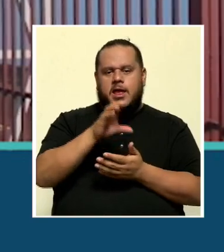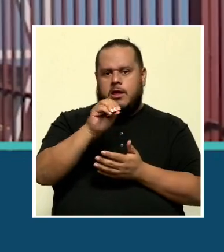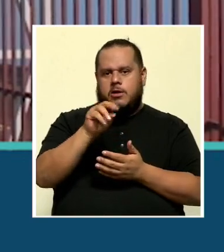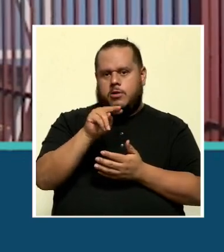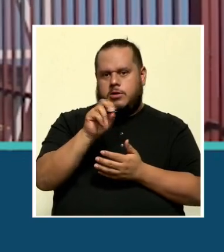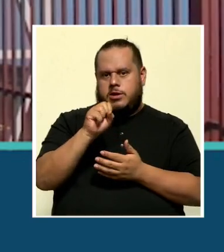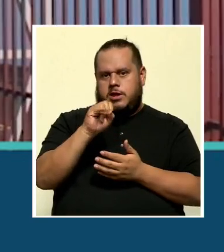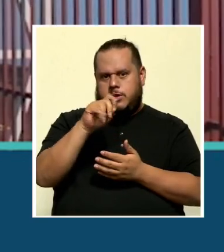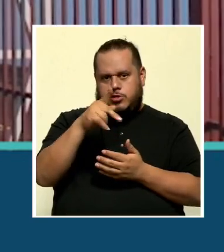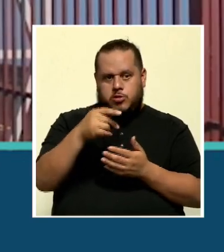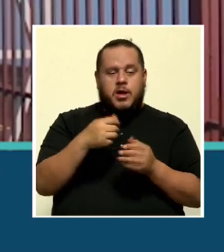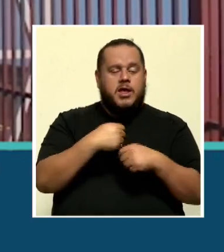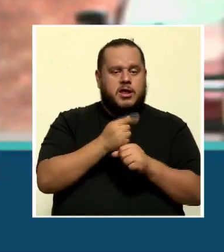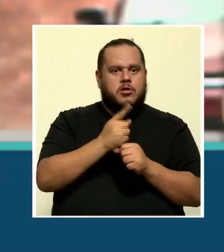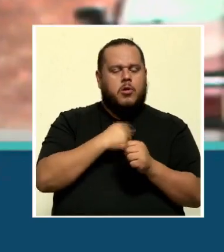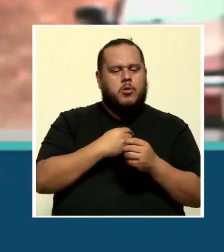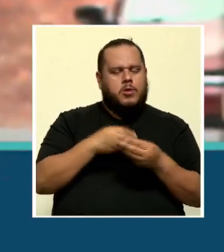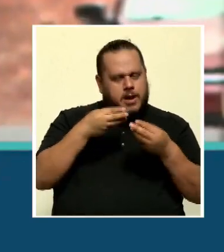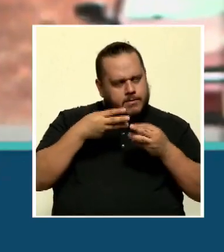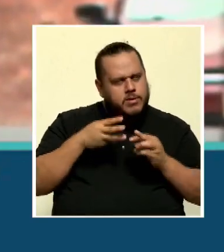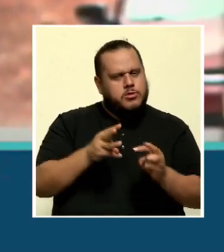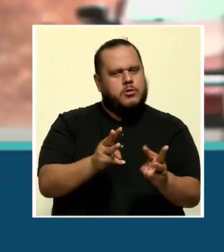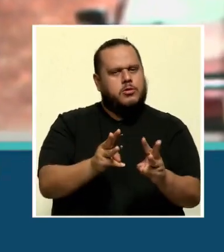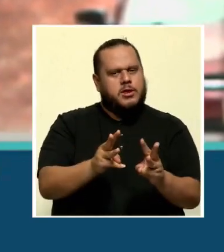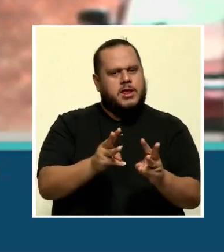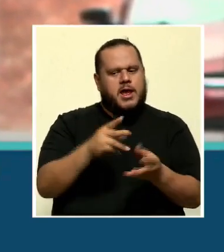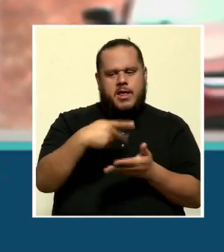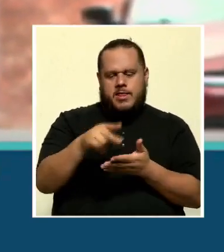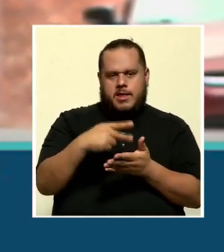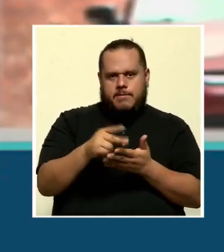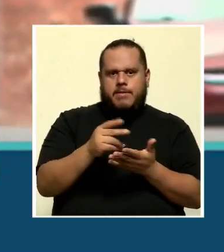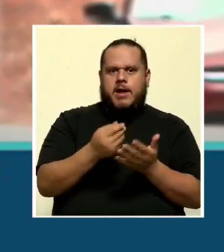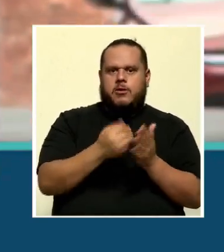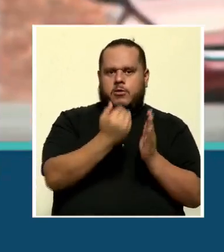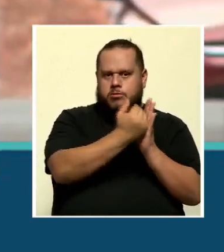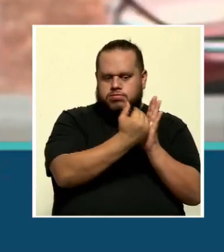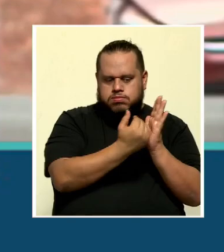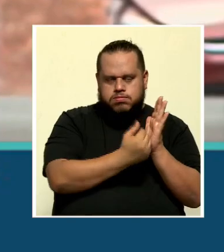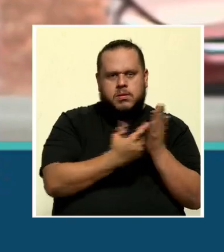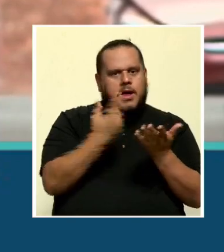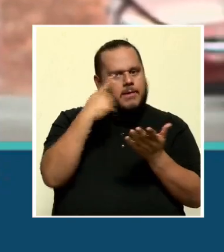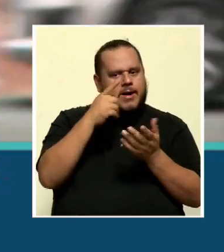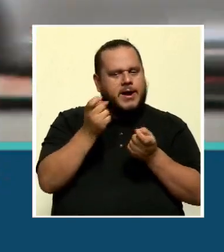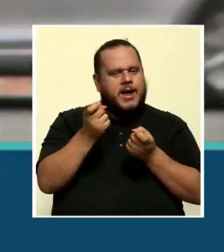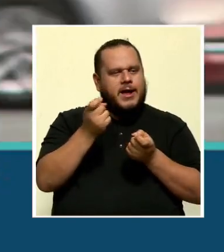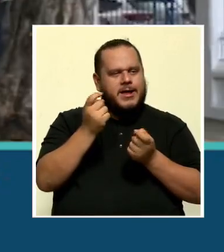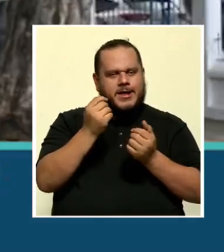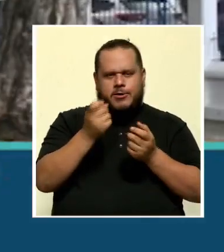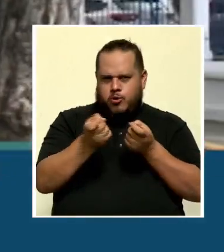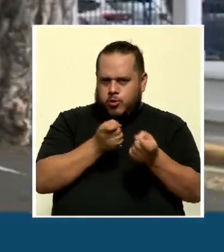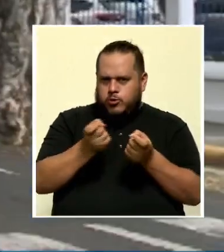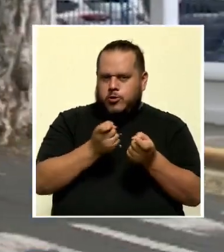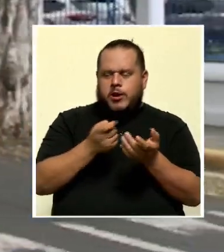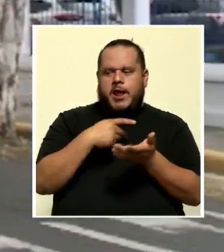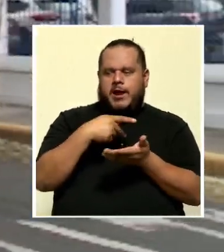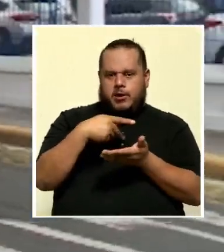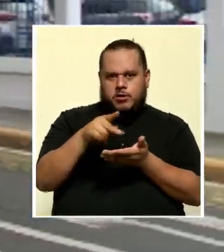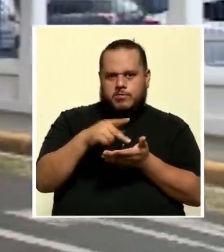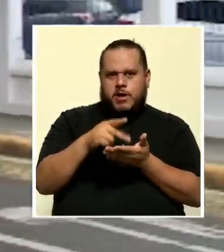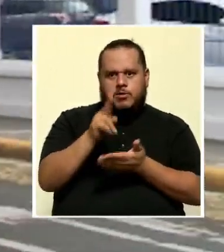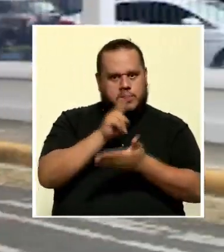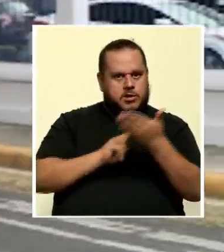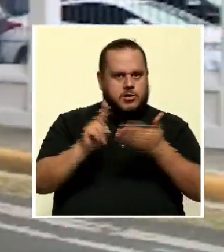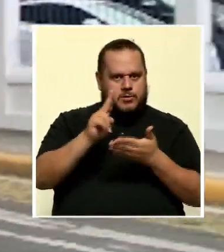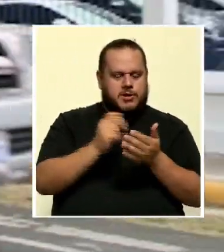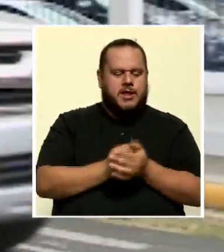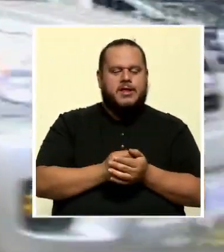establecer una metodología tarifaria y regular el costo de la educación superior en Costa Rica. Anteriormente eran las propias